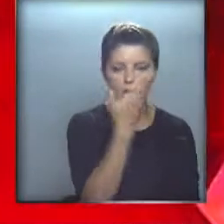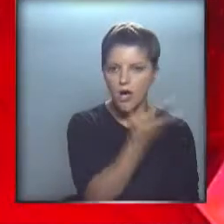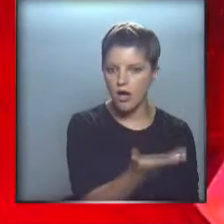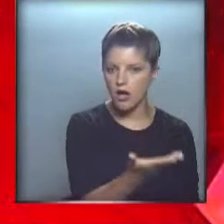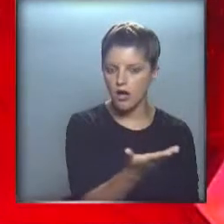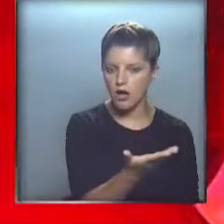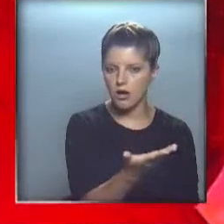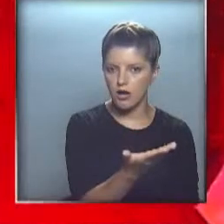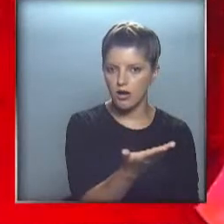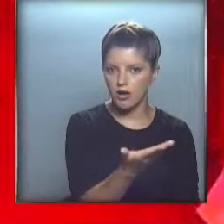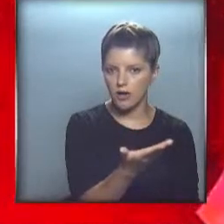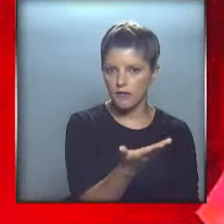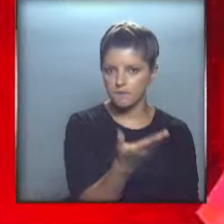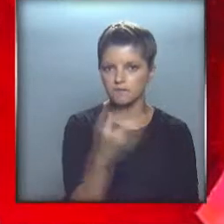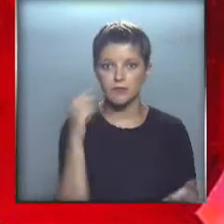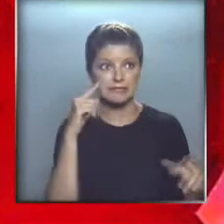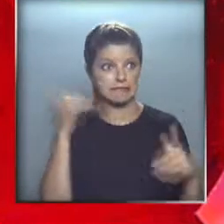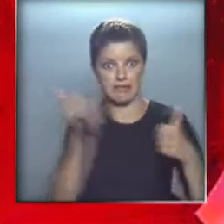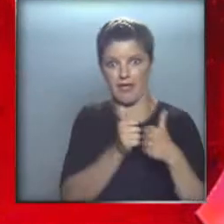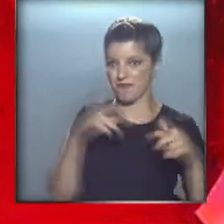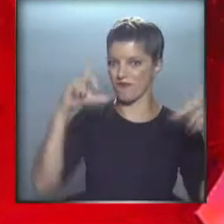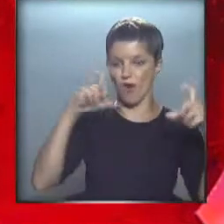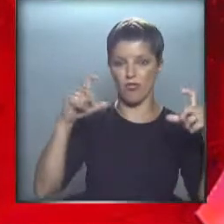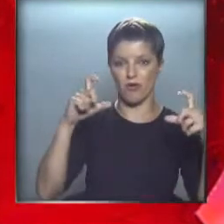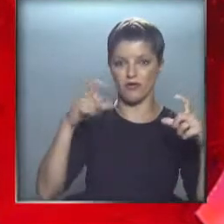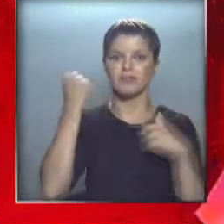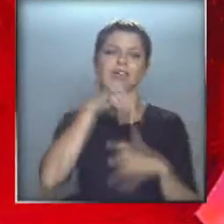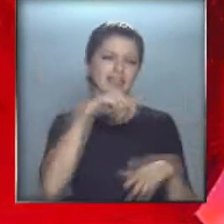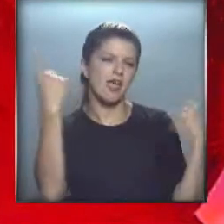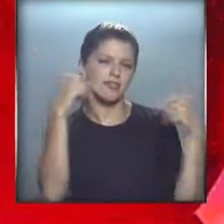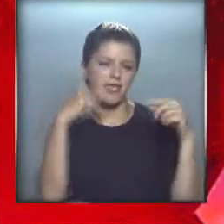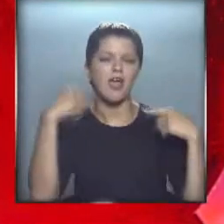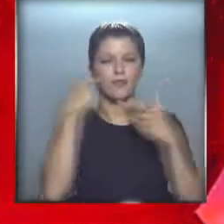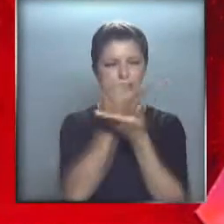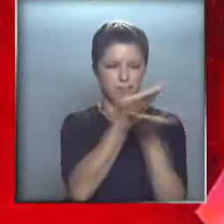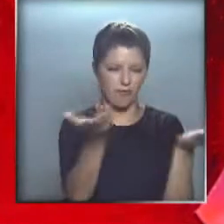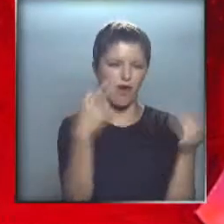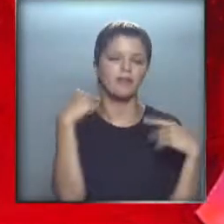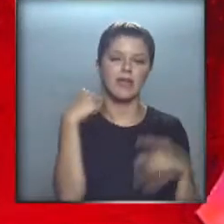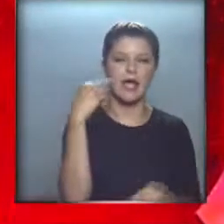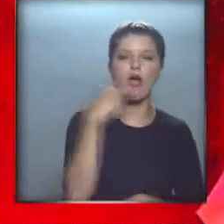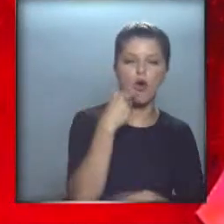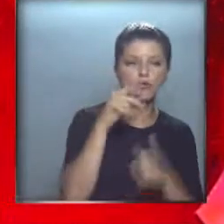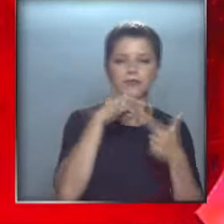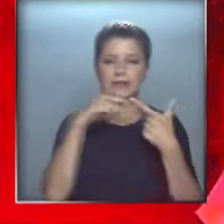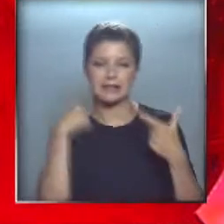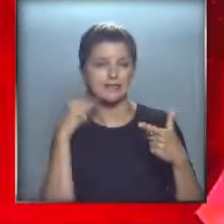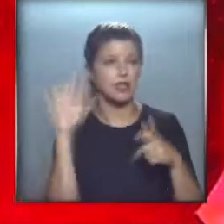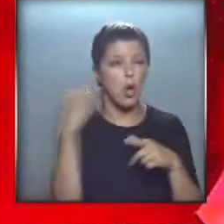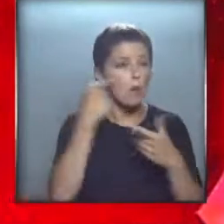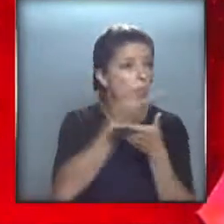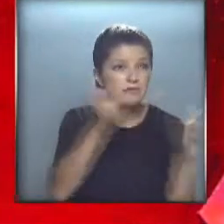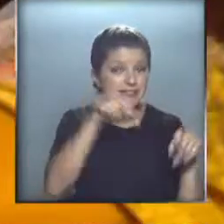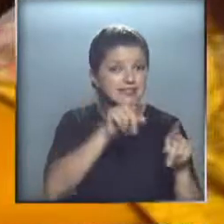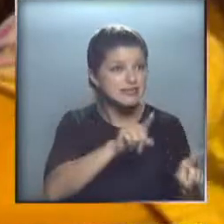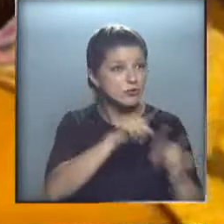Y a tal punto que se acercaban, se sacaban fotos, y estaba Telefe, había diferentes medios de comunicación, tomando ese momento porque aparentemente